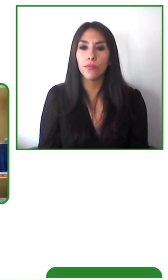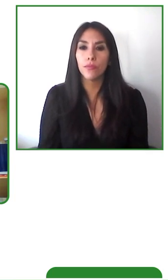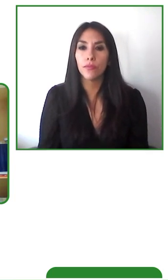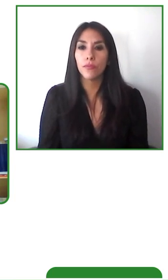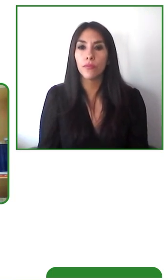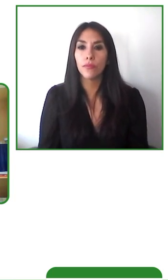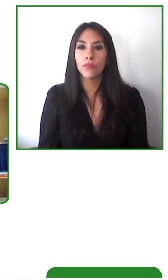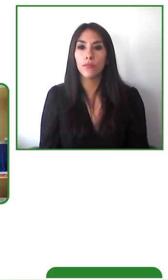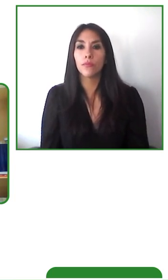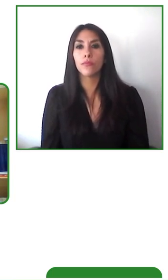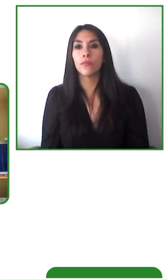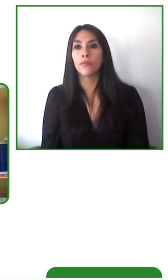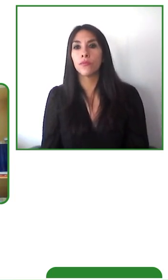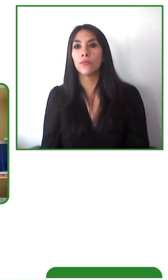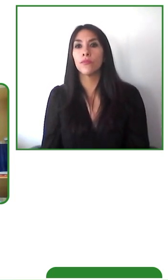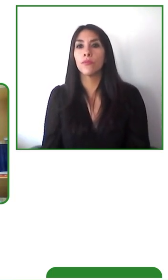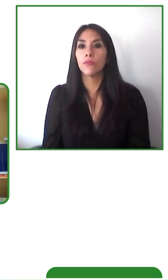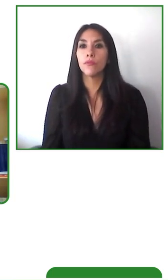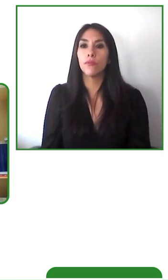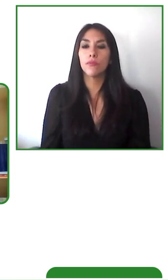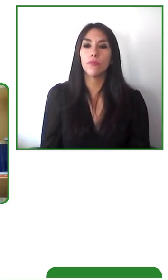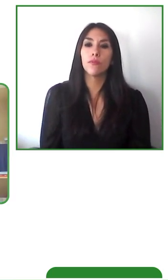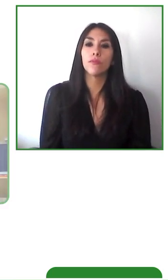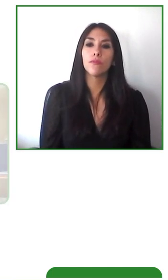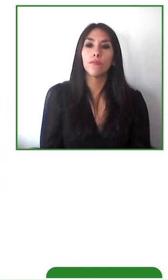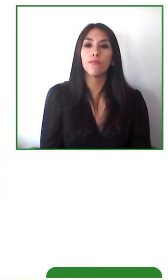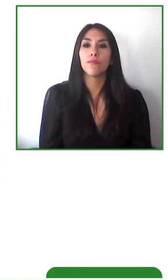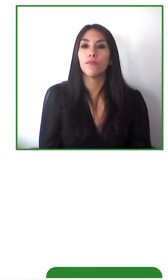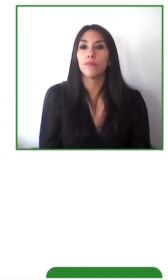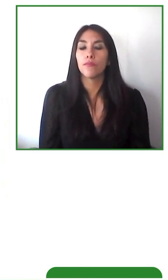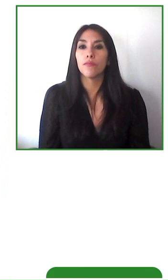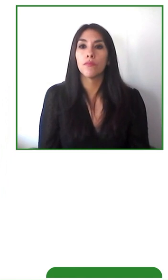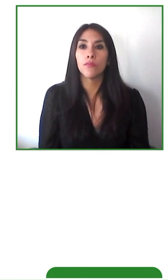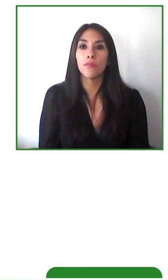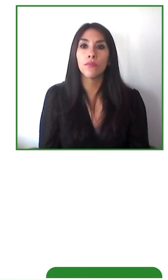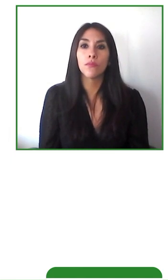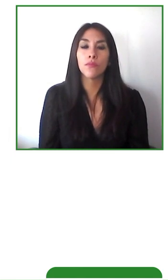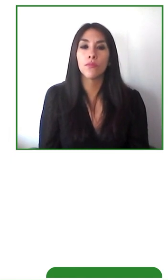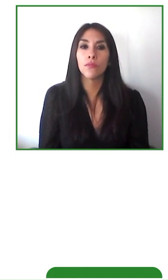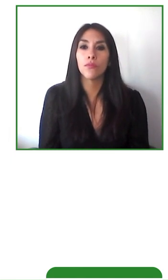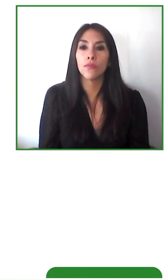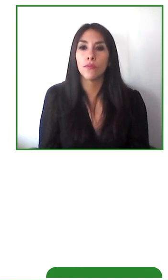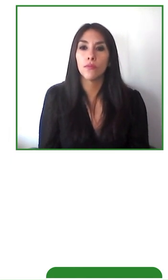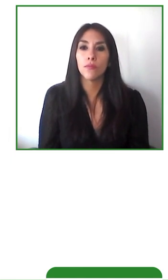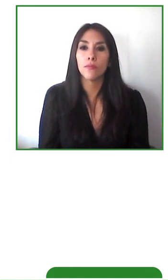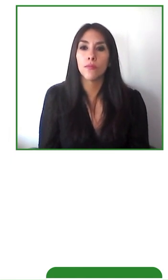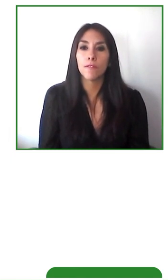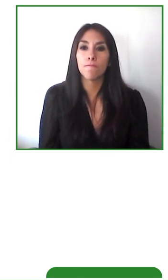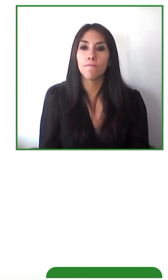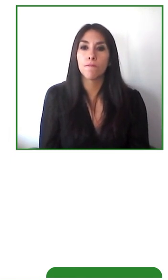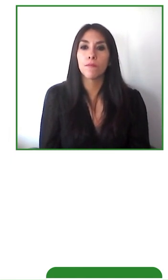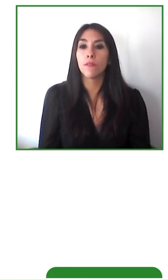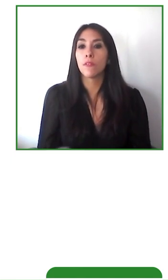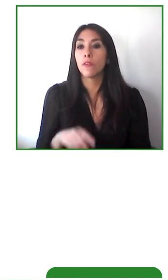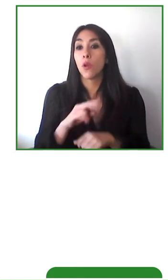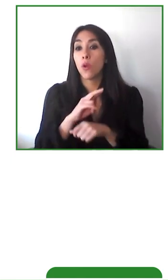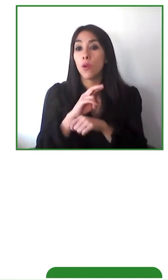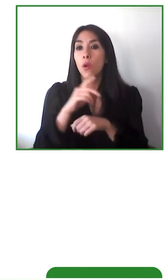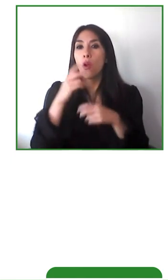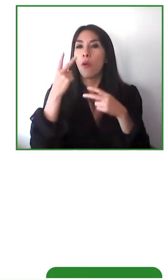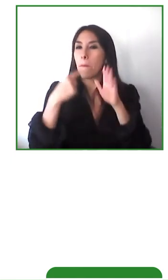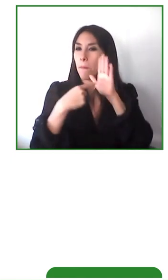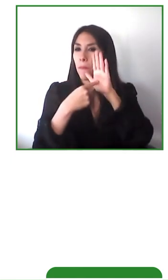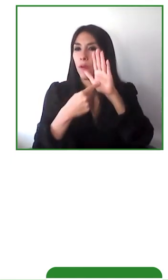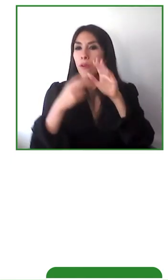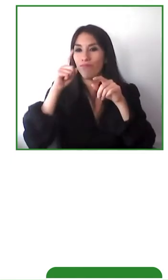It's an assistive. Puedes utilizar el transporte público de manera autónoma. La